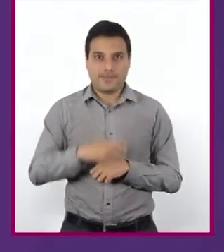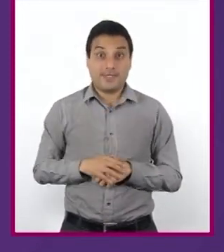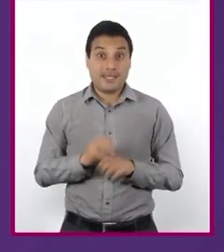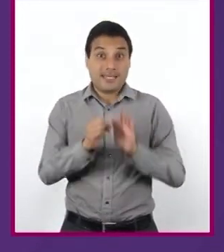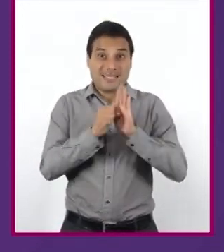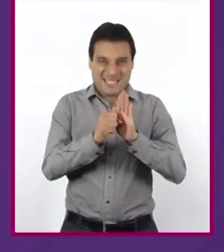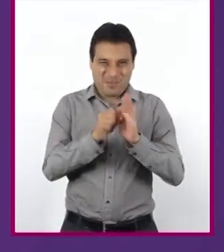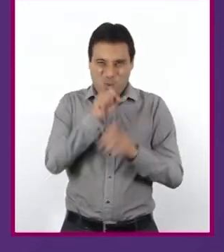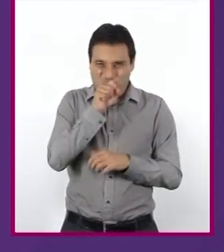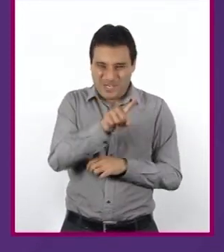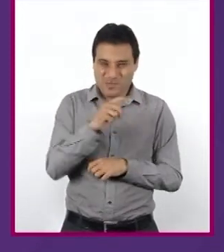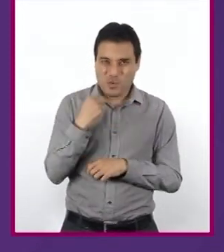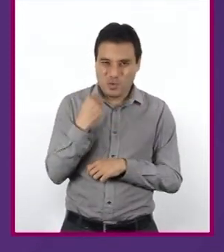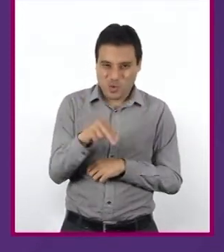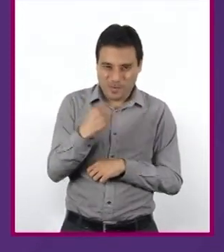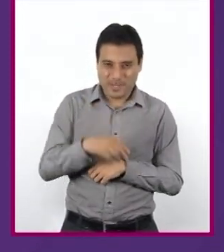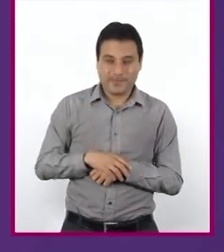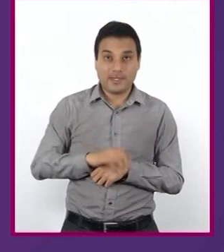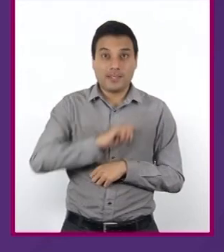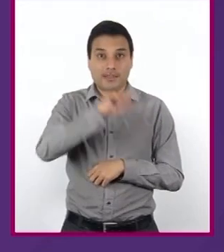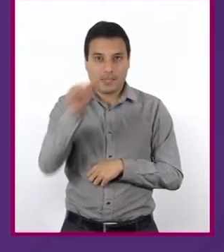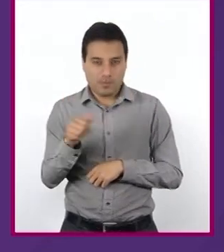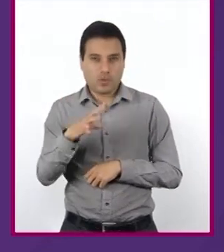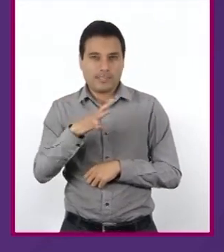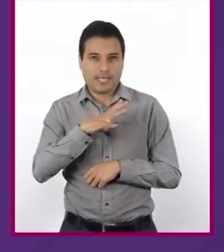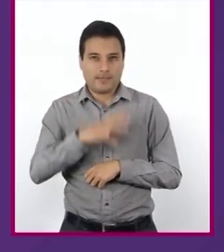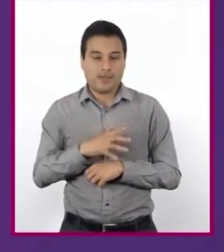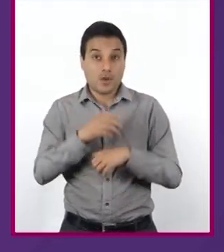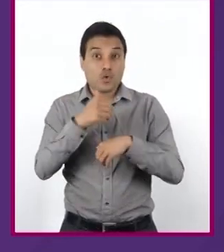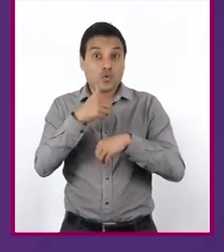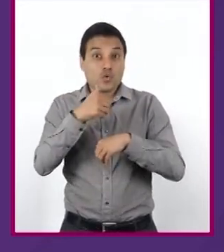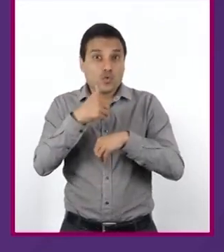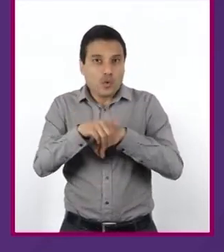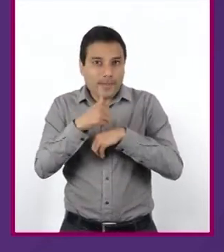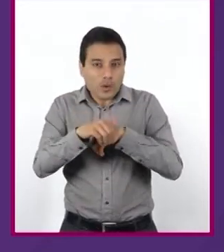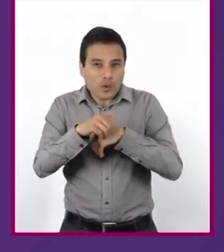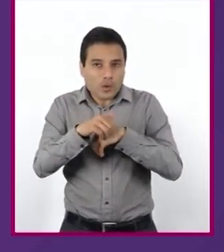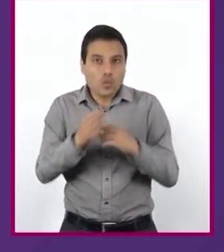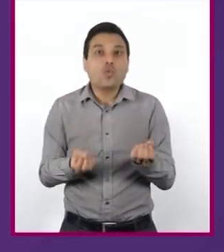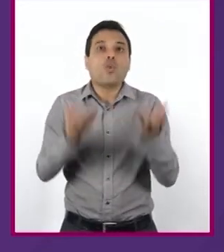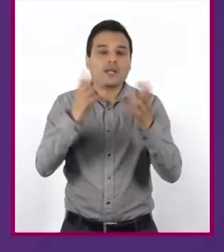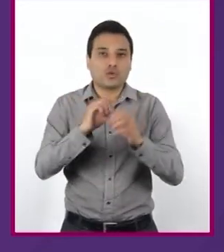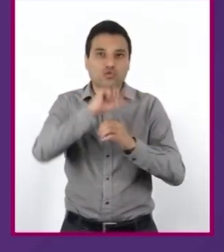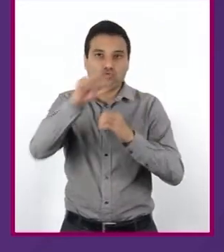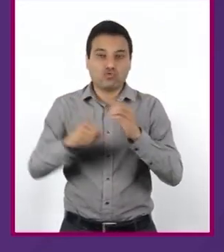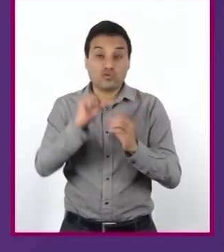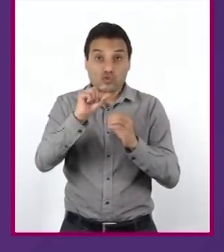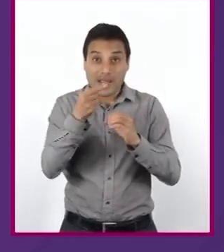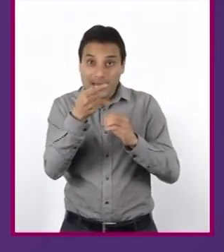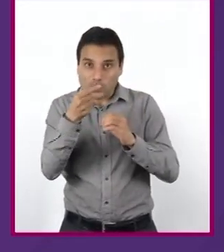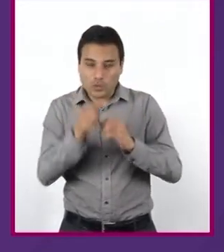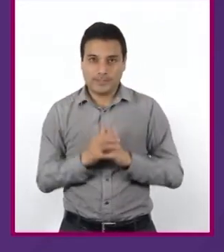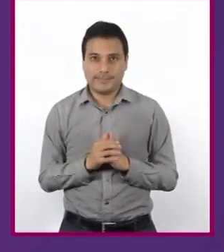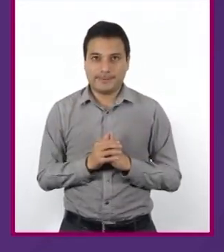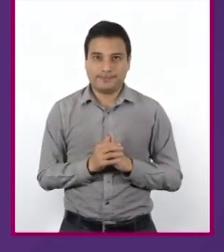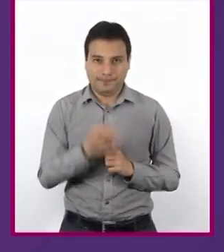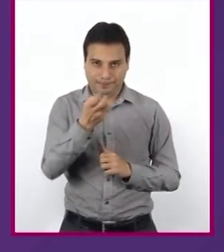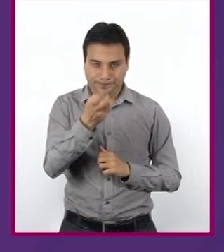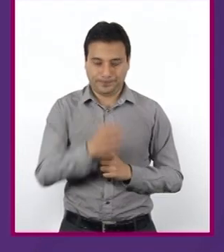un signo positivo o negativo y seguido de un número que indica la cantidad de electrones cedidos o